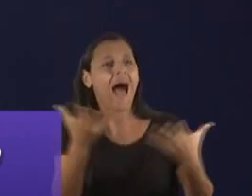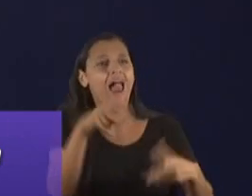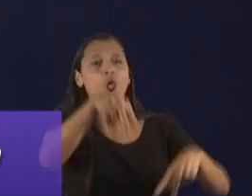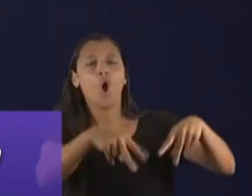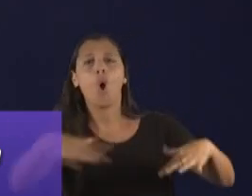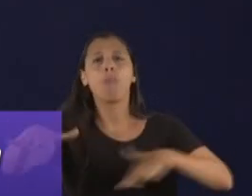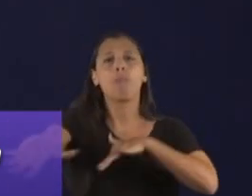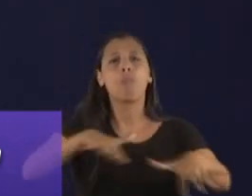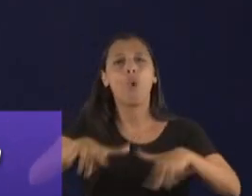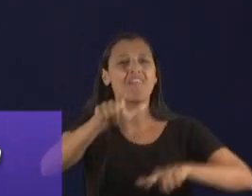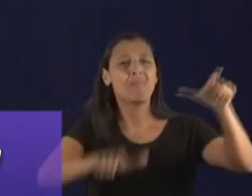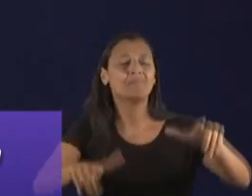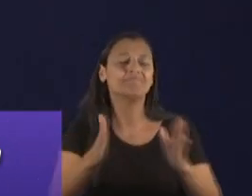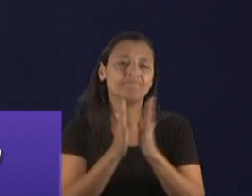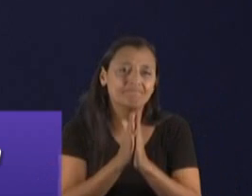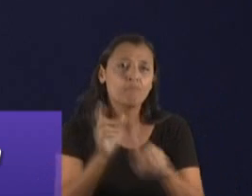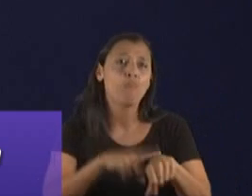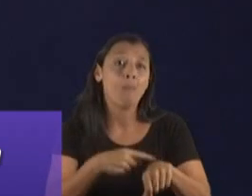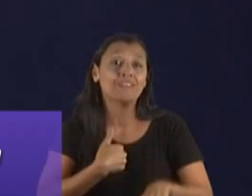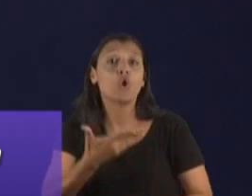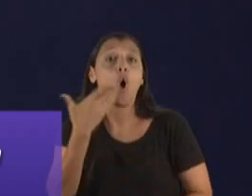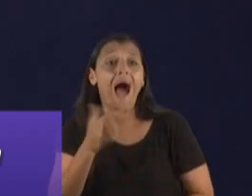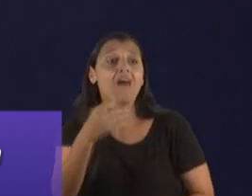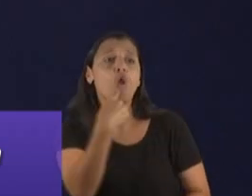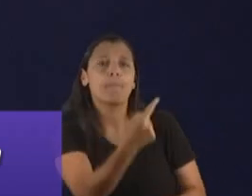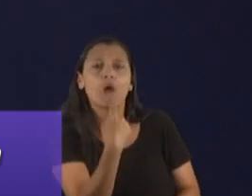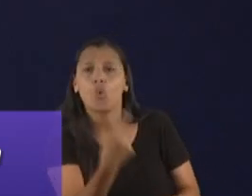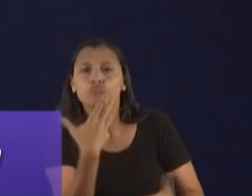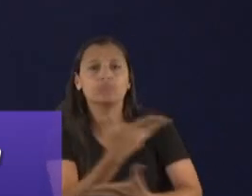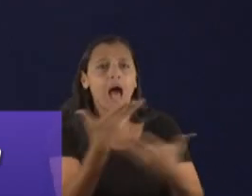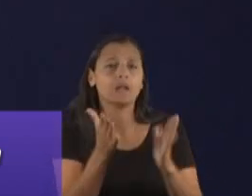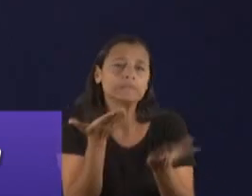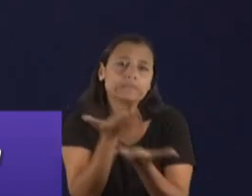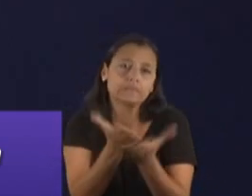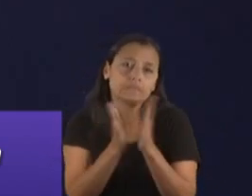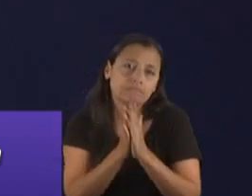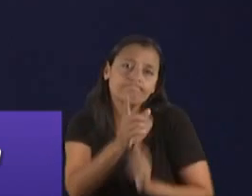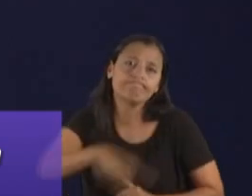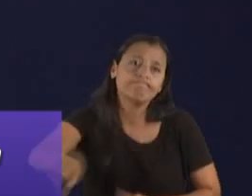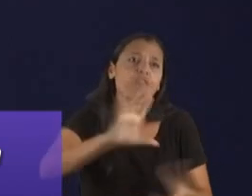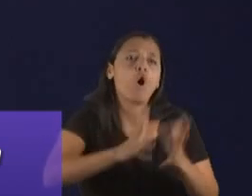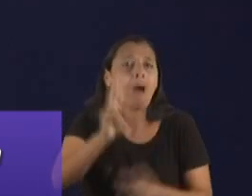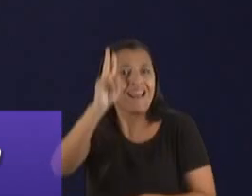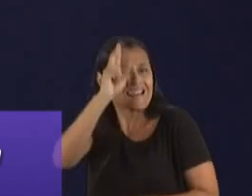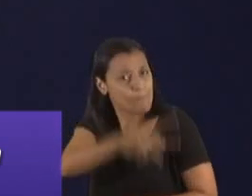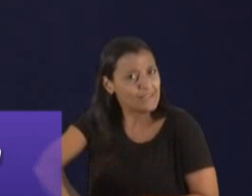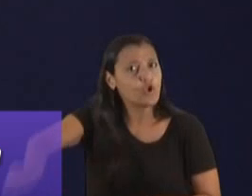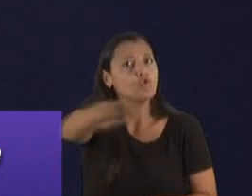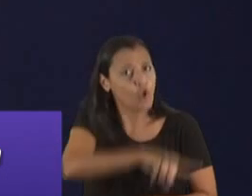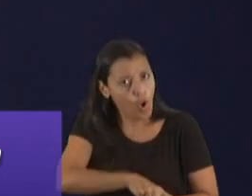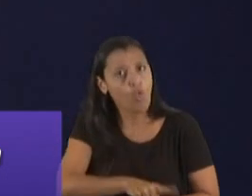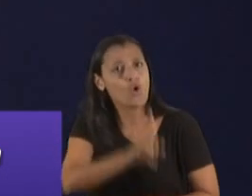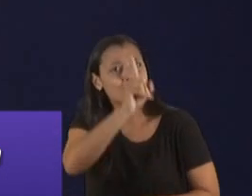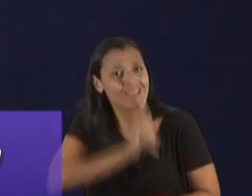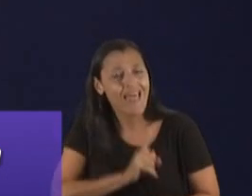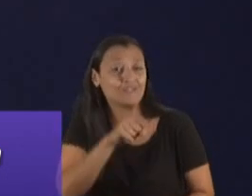lo menos es poquito el tiempo en el que hablo y el que respondo preguntas. Les pido, por favor, simplemente por respeto también a sus compañeros y en este